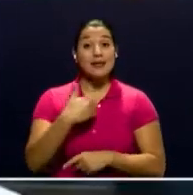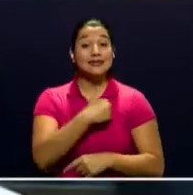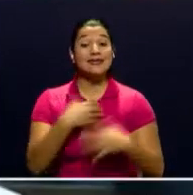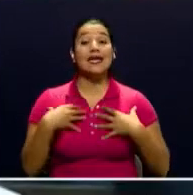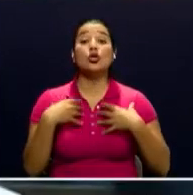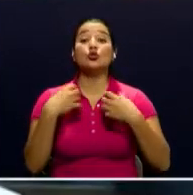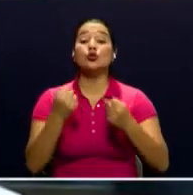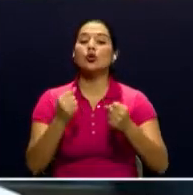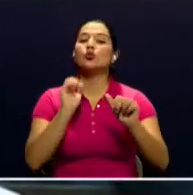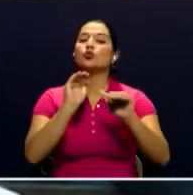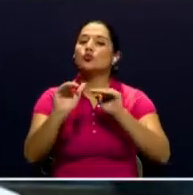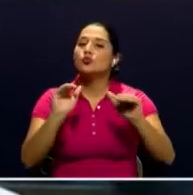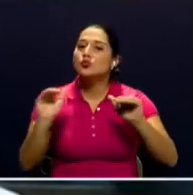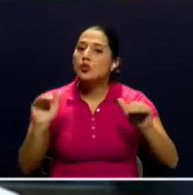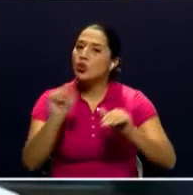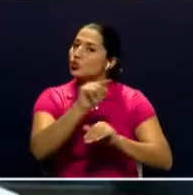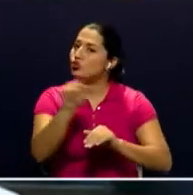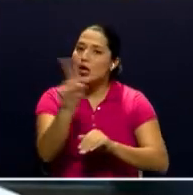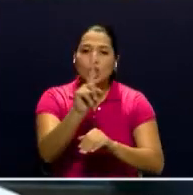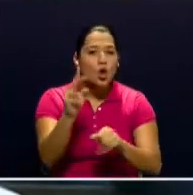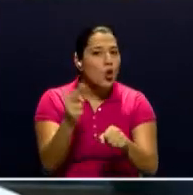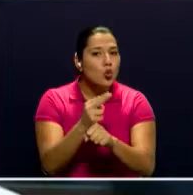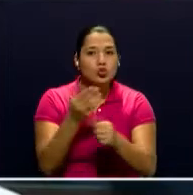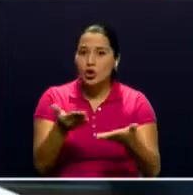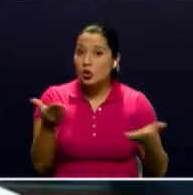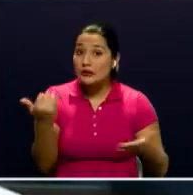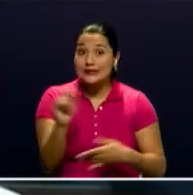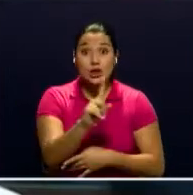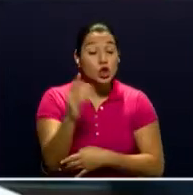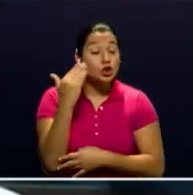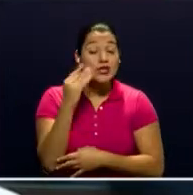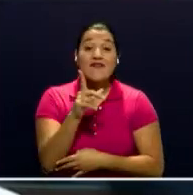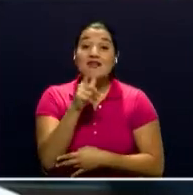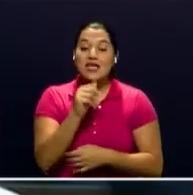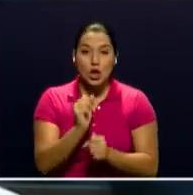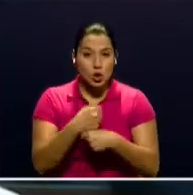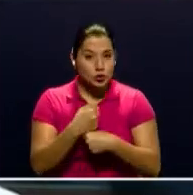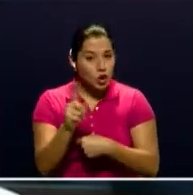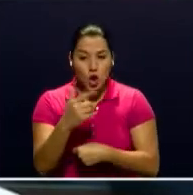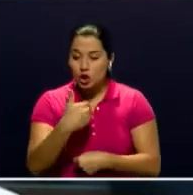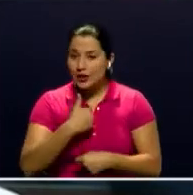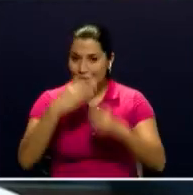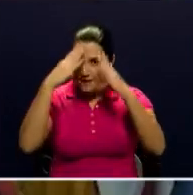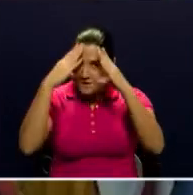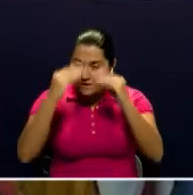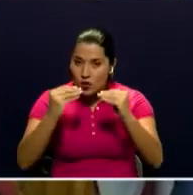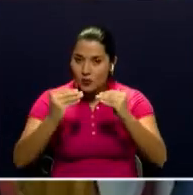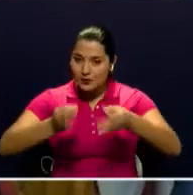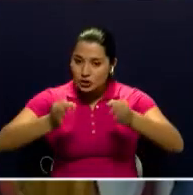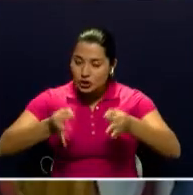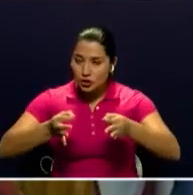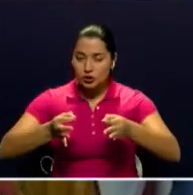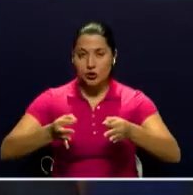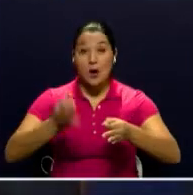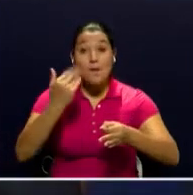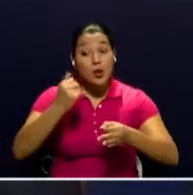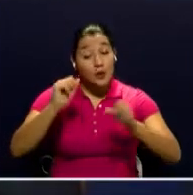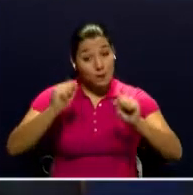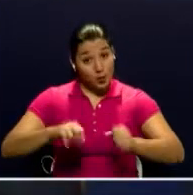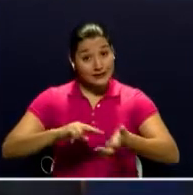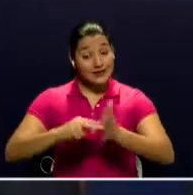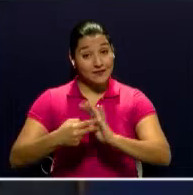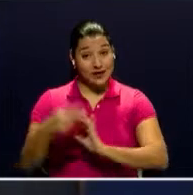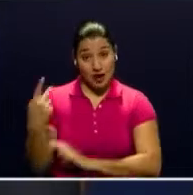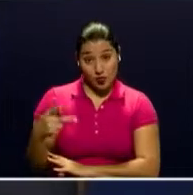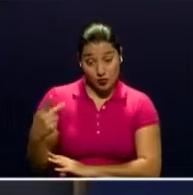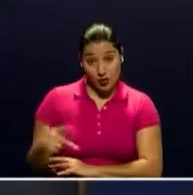reiteró el llamado para que la gente no utilice artículos que no cuentan con los registros sanitarios, ya que puede poner en riesgo a la persona. En eso